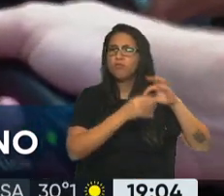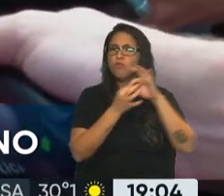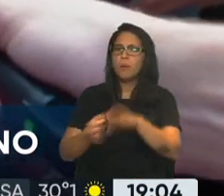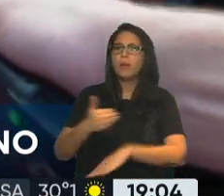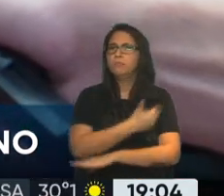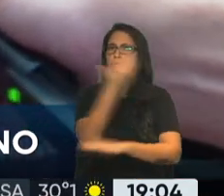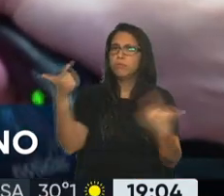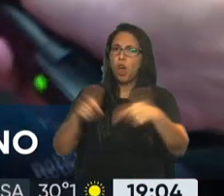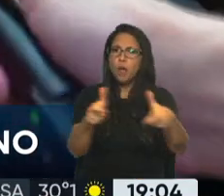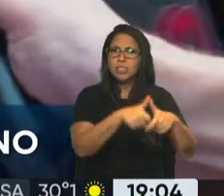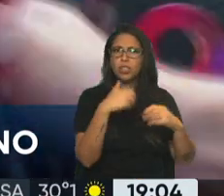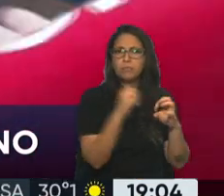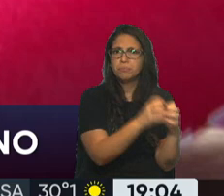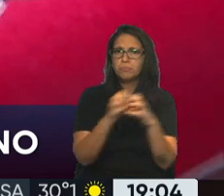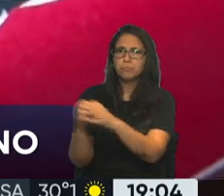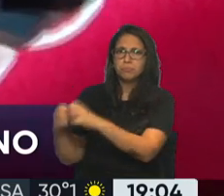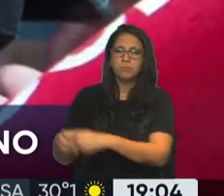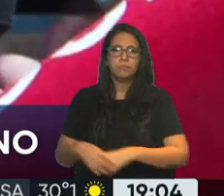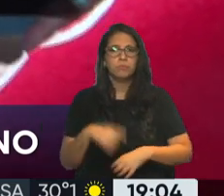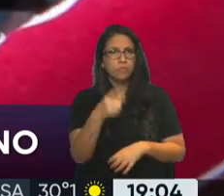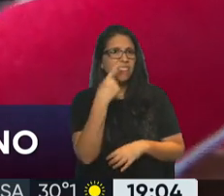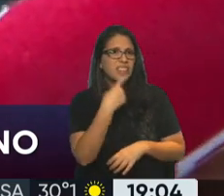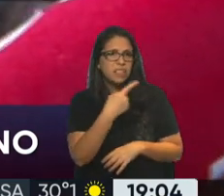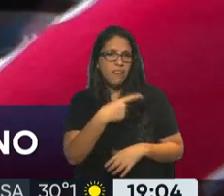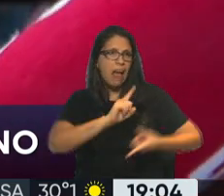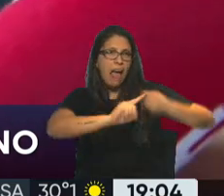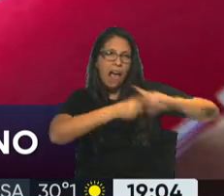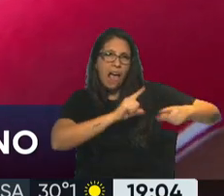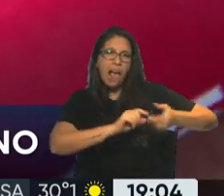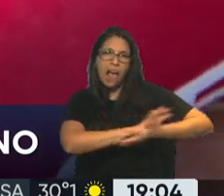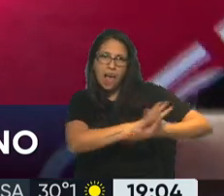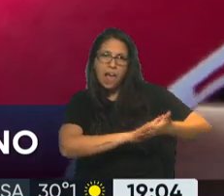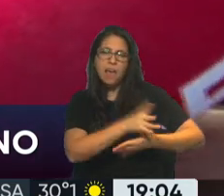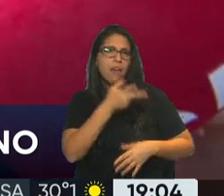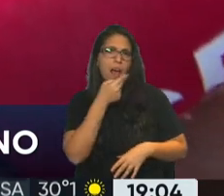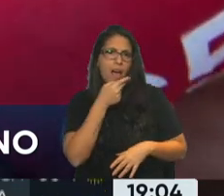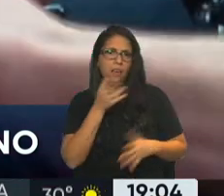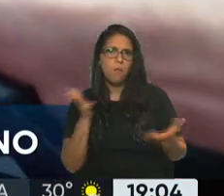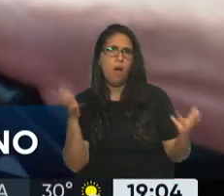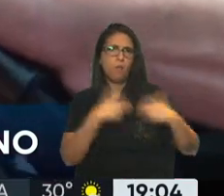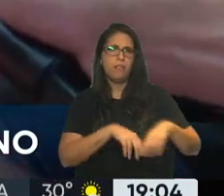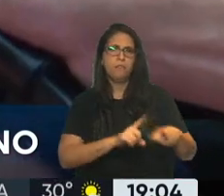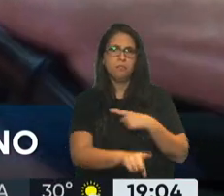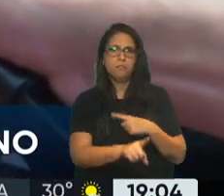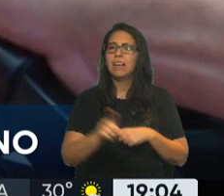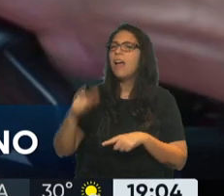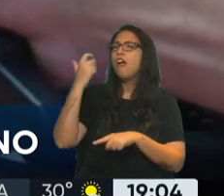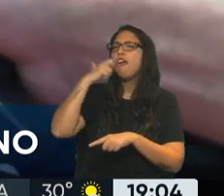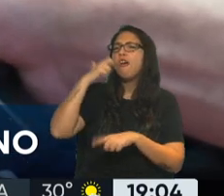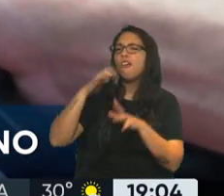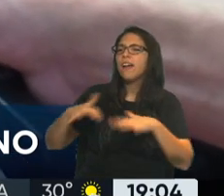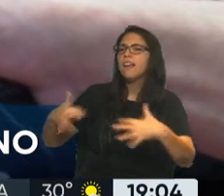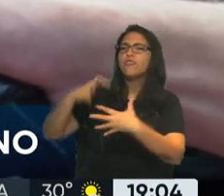comisiones que se inicia mañana que no se va a negociar nada Usted cree que es posible si negociar nada en el congreso se